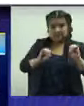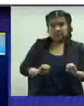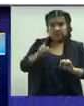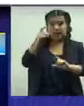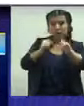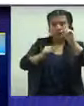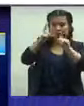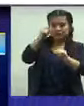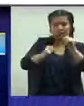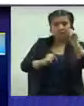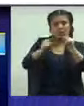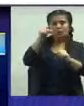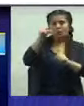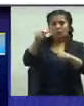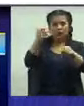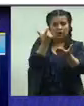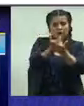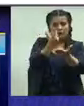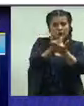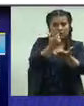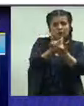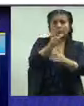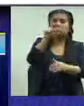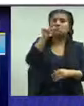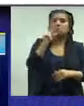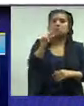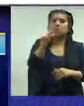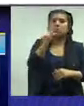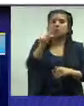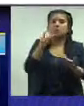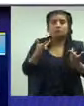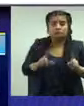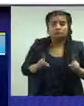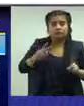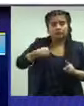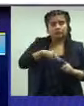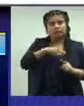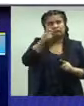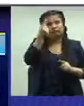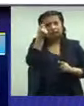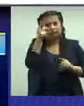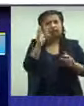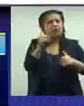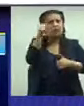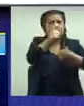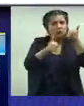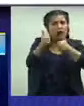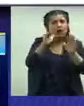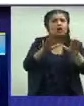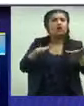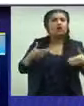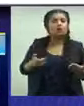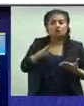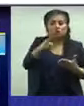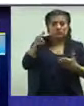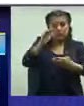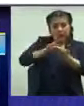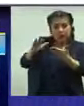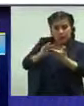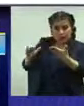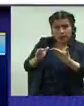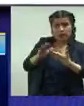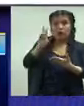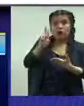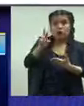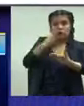cotizaciones son pocos y los montos son pequeños. Entonces, uno tendría la duda de cómo van a ejecutar. Regresando dos slides,